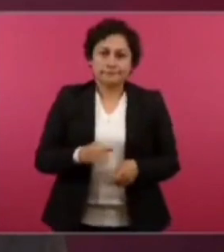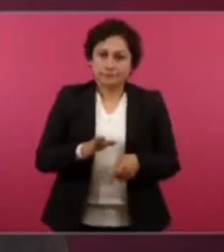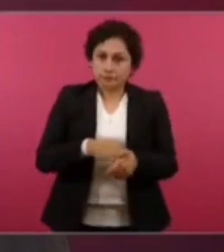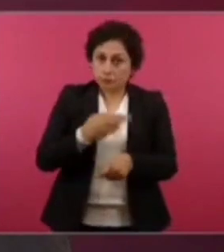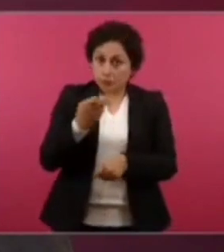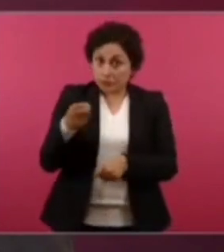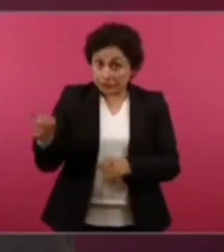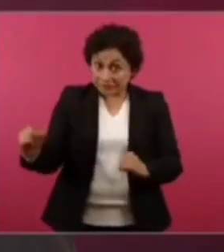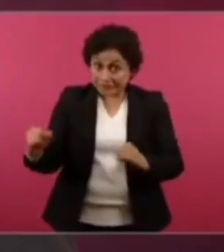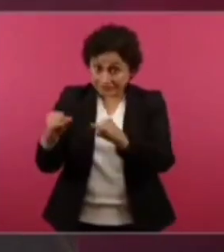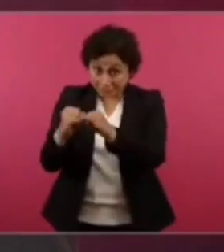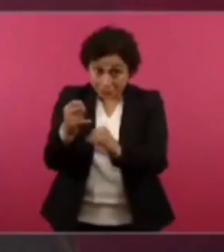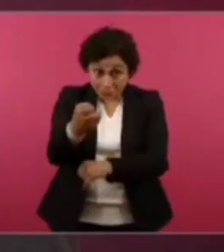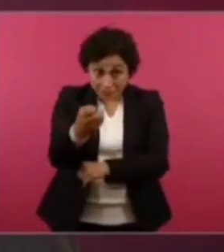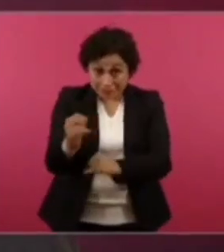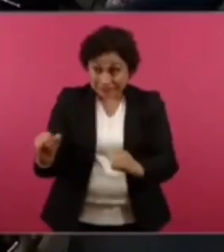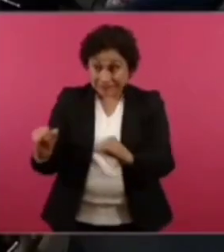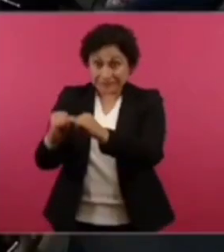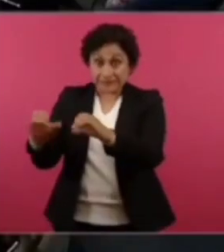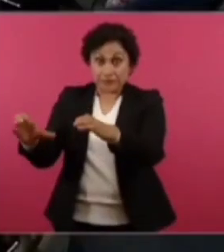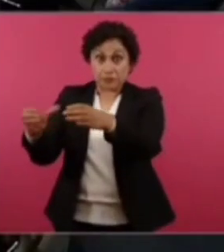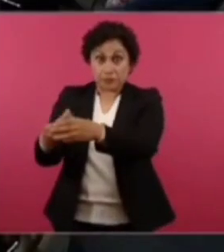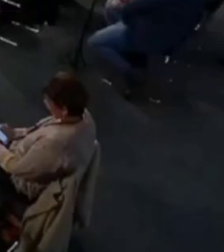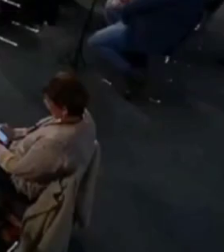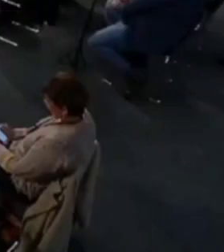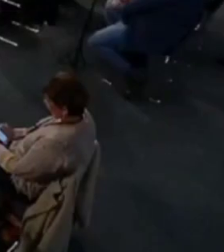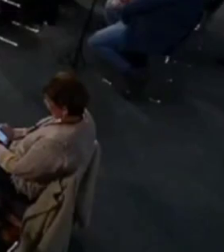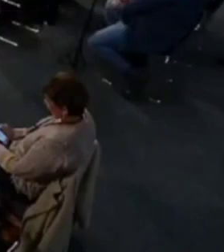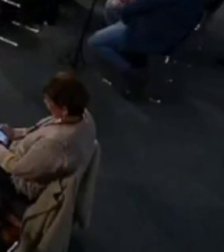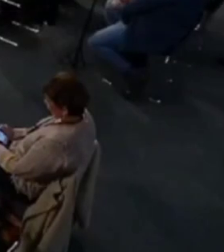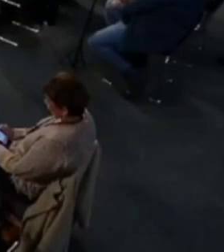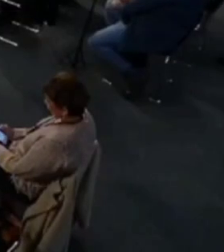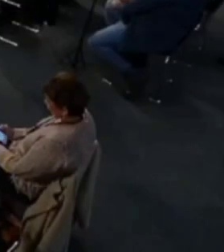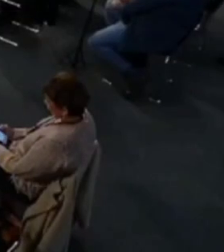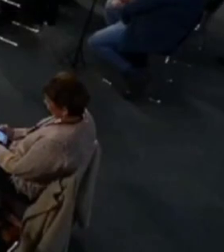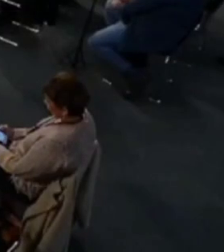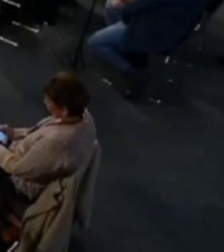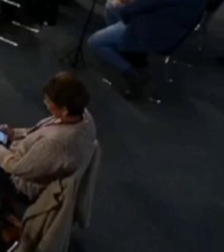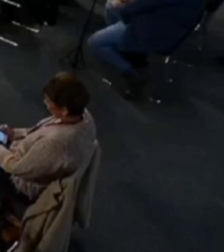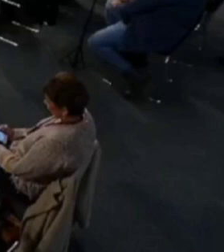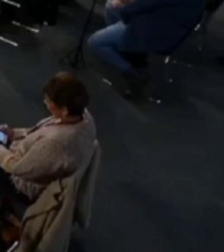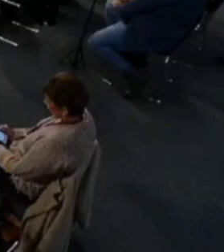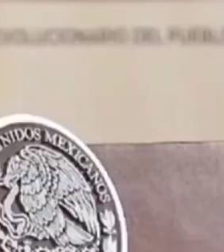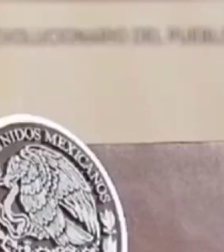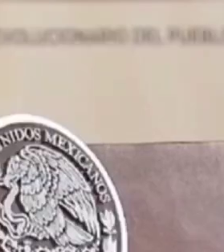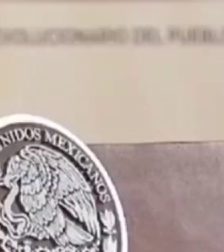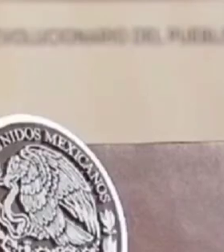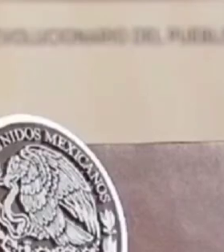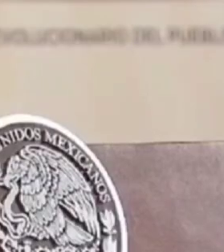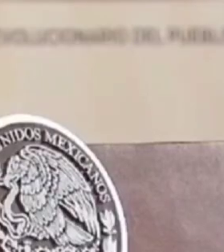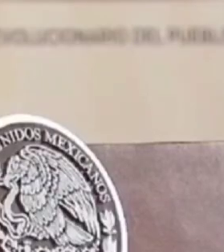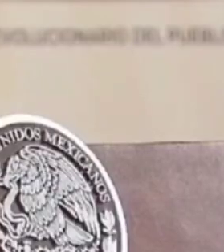nos cuesta a todos los mexicanos 1,000 millones de pesos al año.